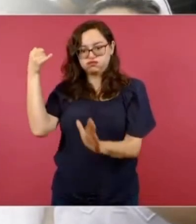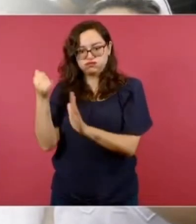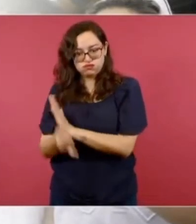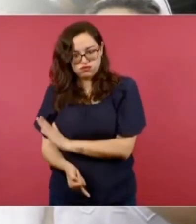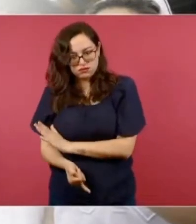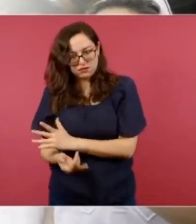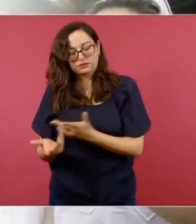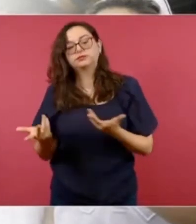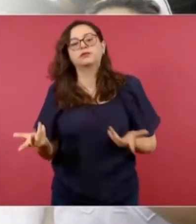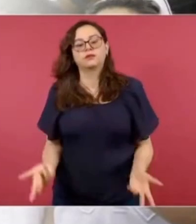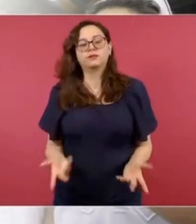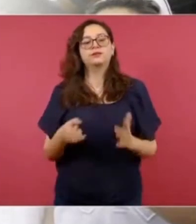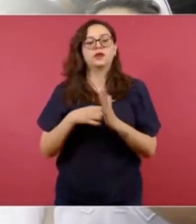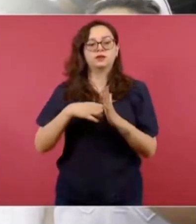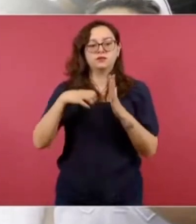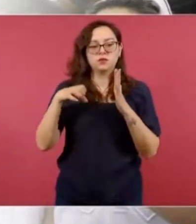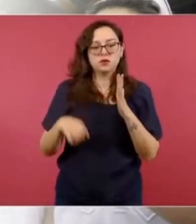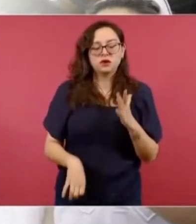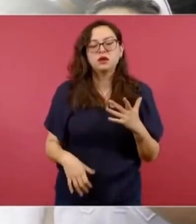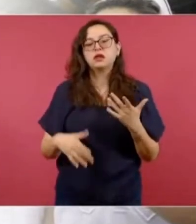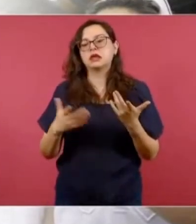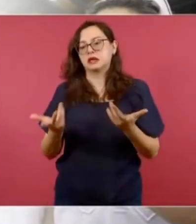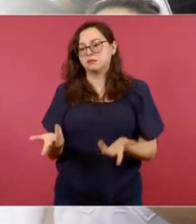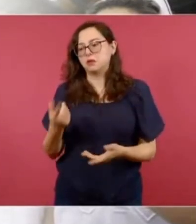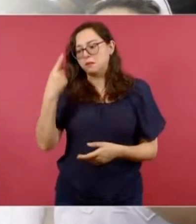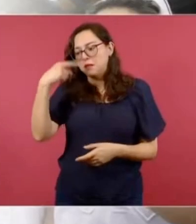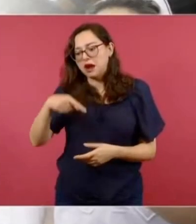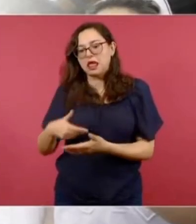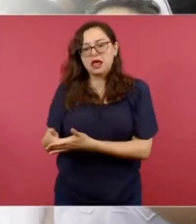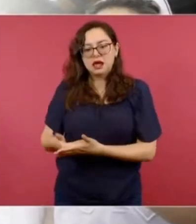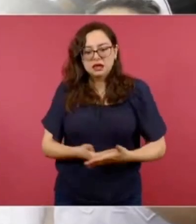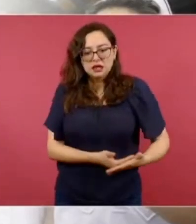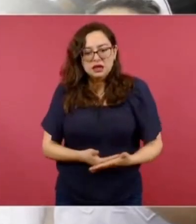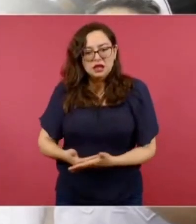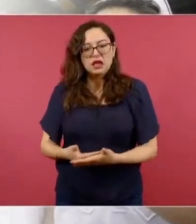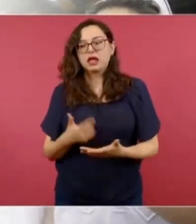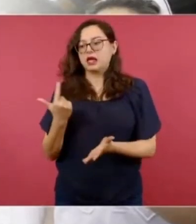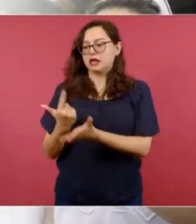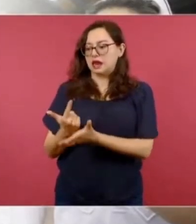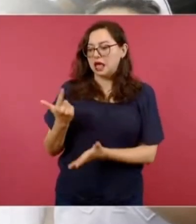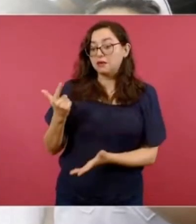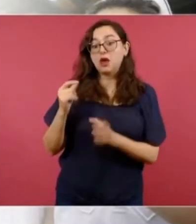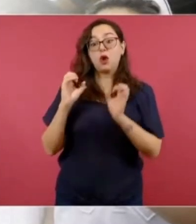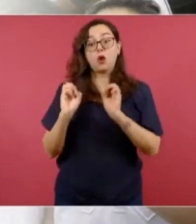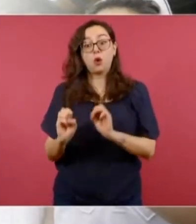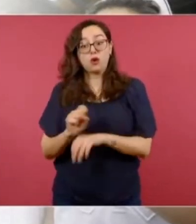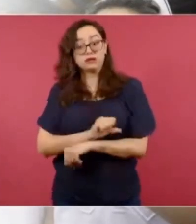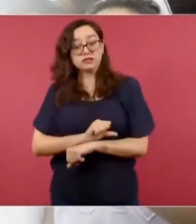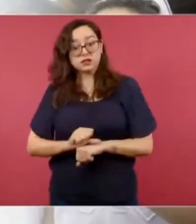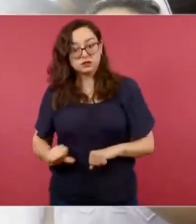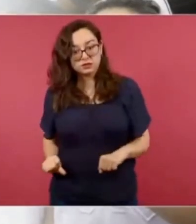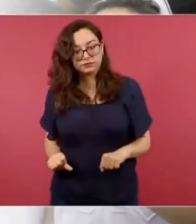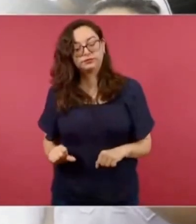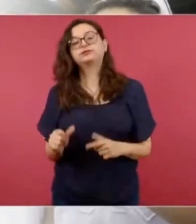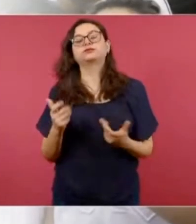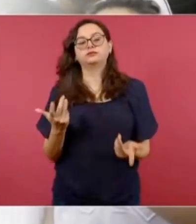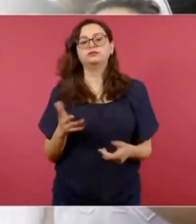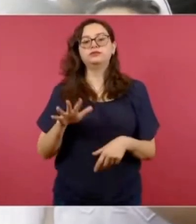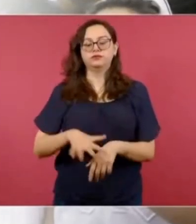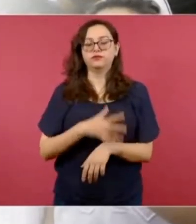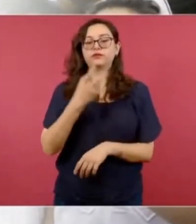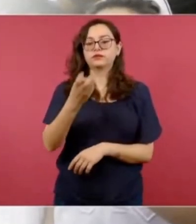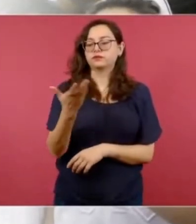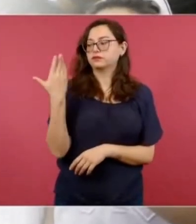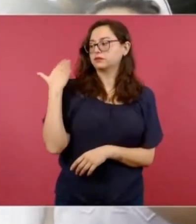por ejemplo, en cuidados intensivos, cuidados neonatales o enfermeras quirúrgicas. Por eso, el 9 de mayo iniciamos el